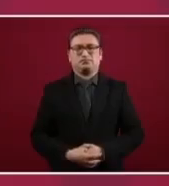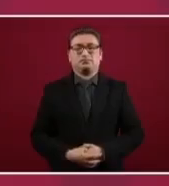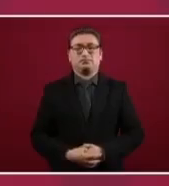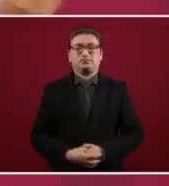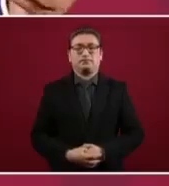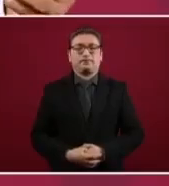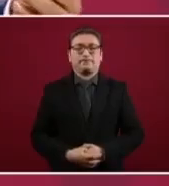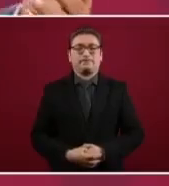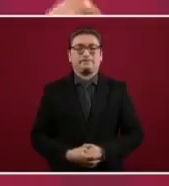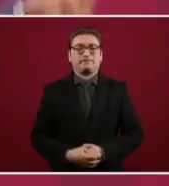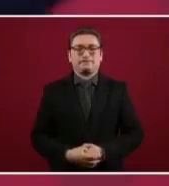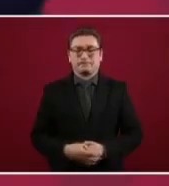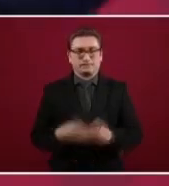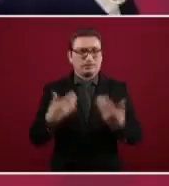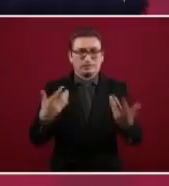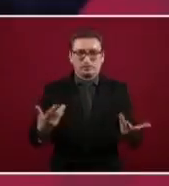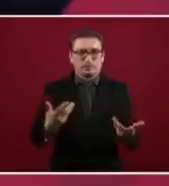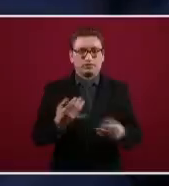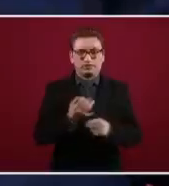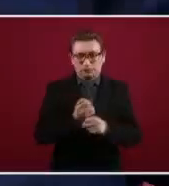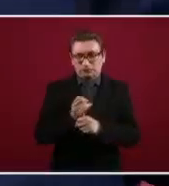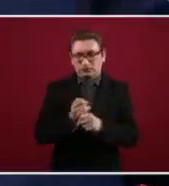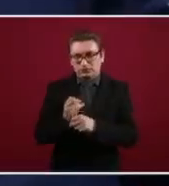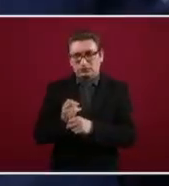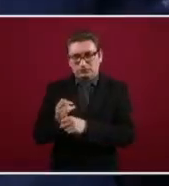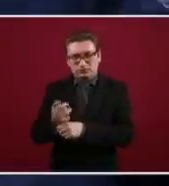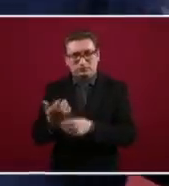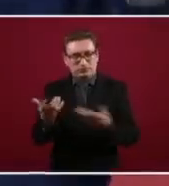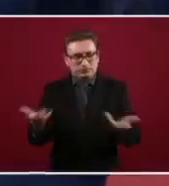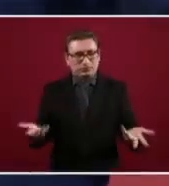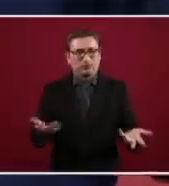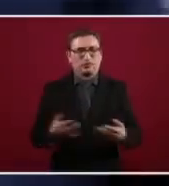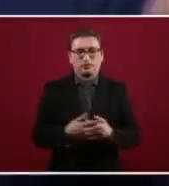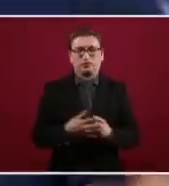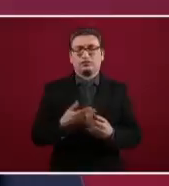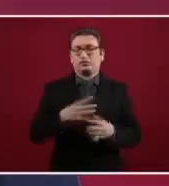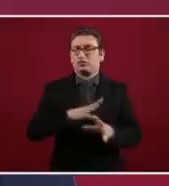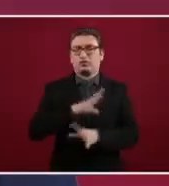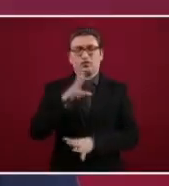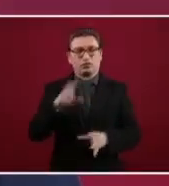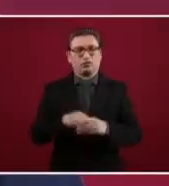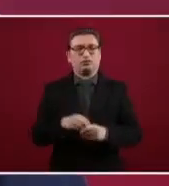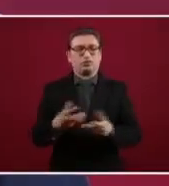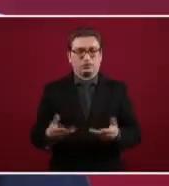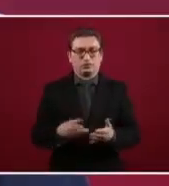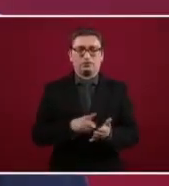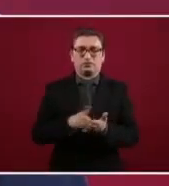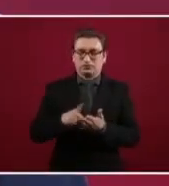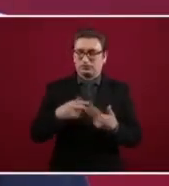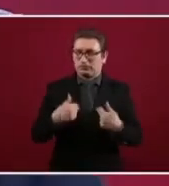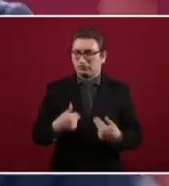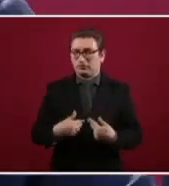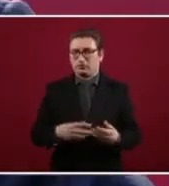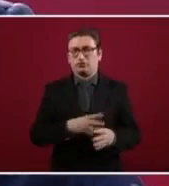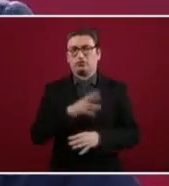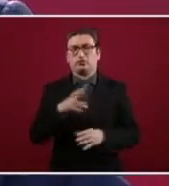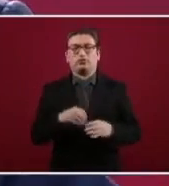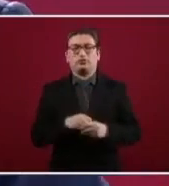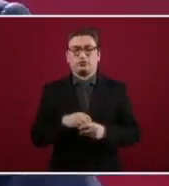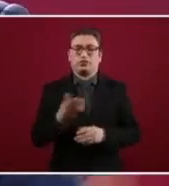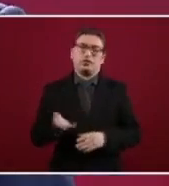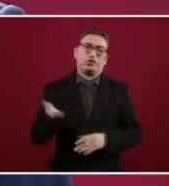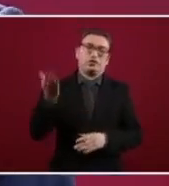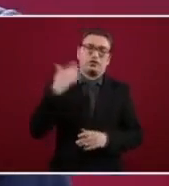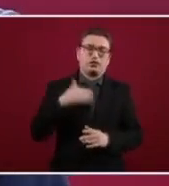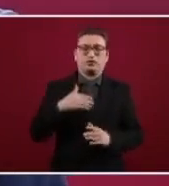que nos hicieron investigaciones de todo derechos humanos desde el asesinato de